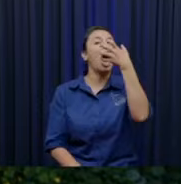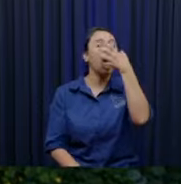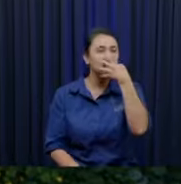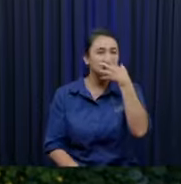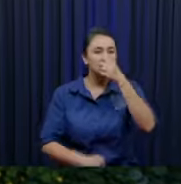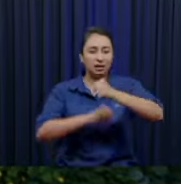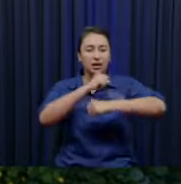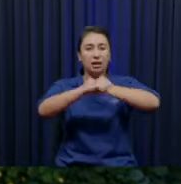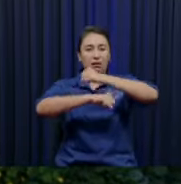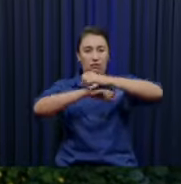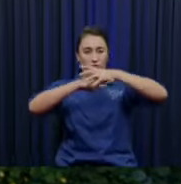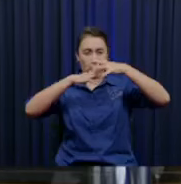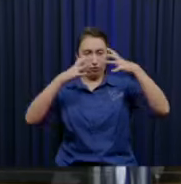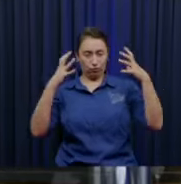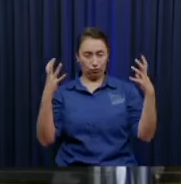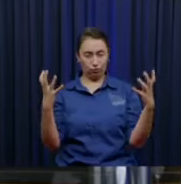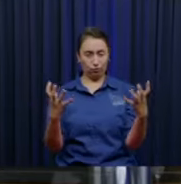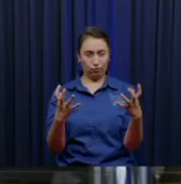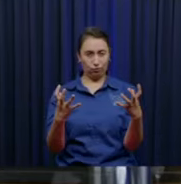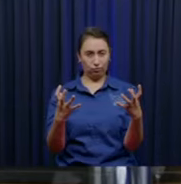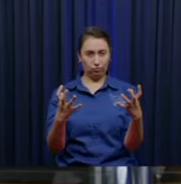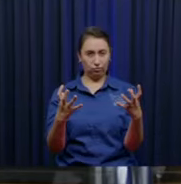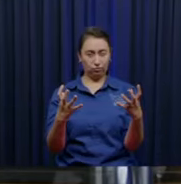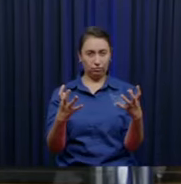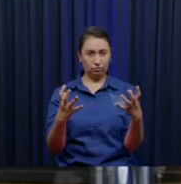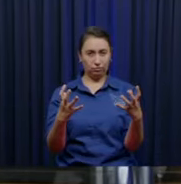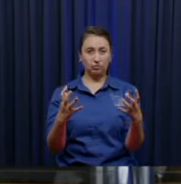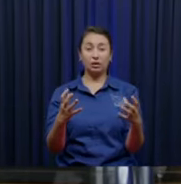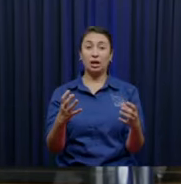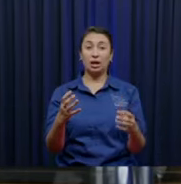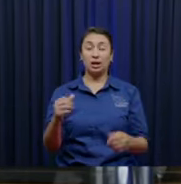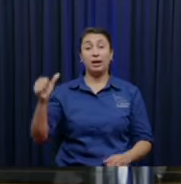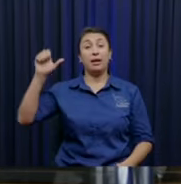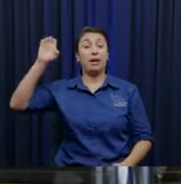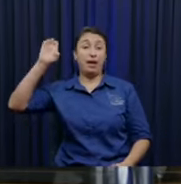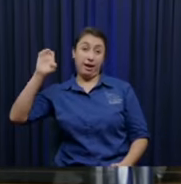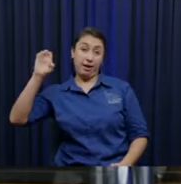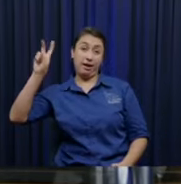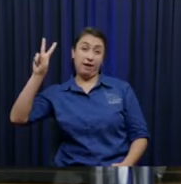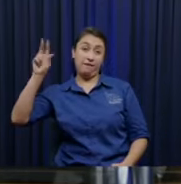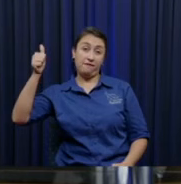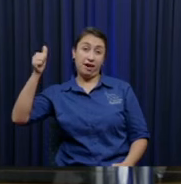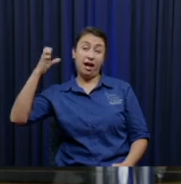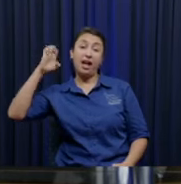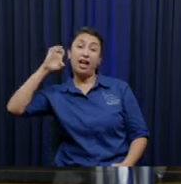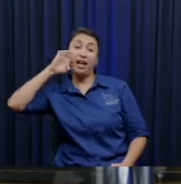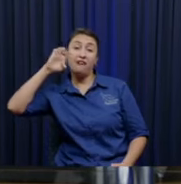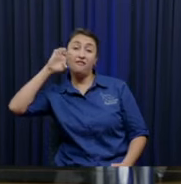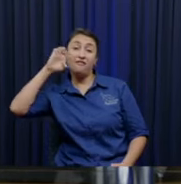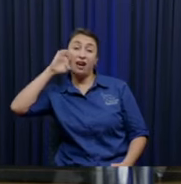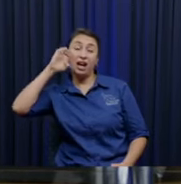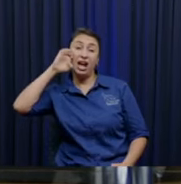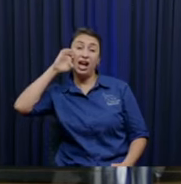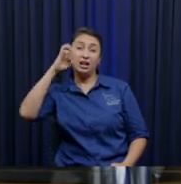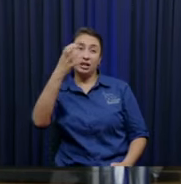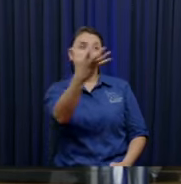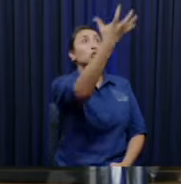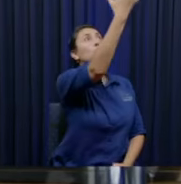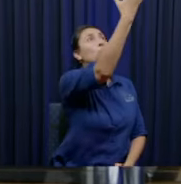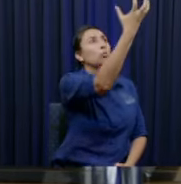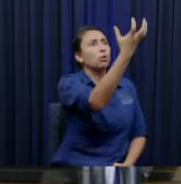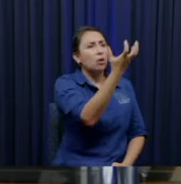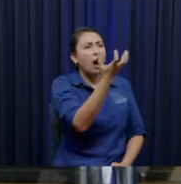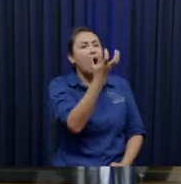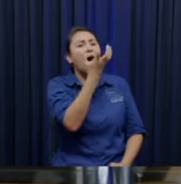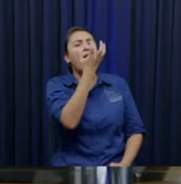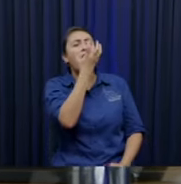Porque Eva fue la que comió y le dio a su marido. Pero supongamos que el marido le hubiera dicho, ¿qué estás